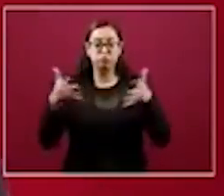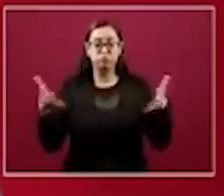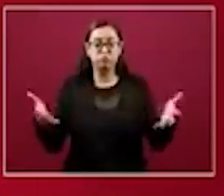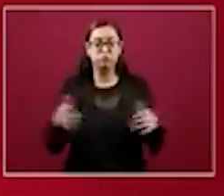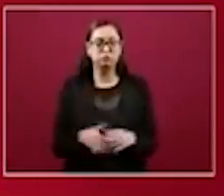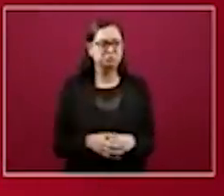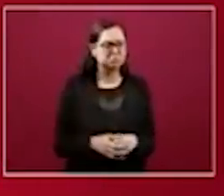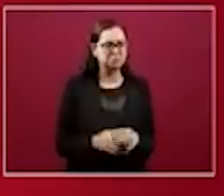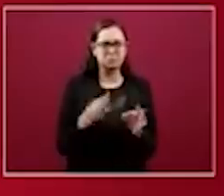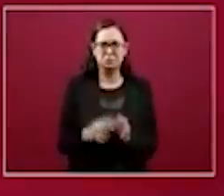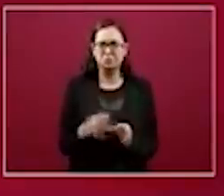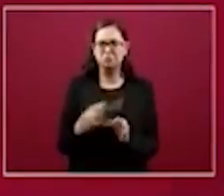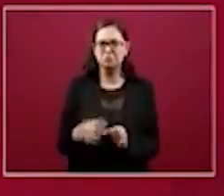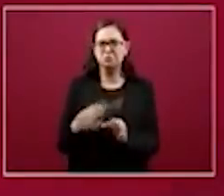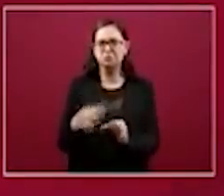50 años,